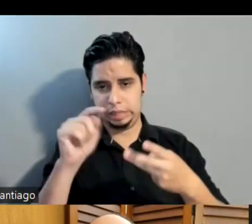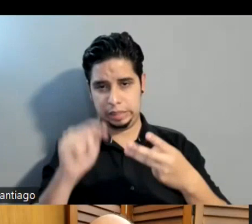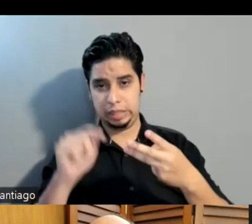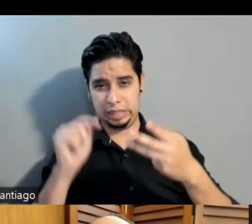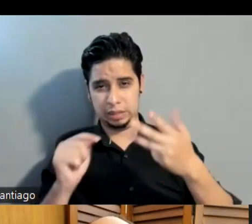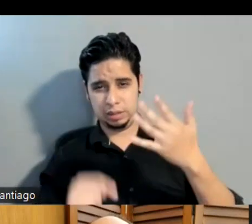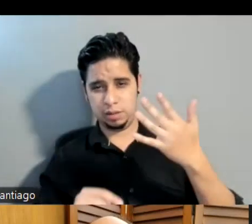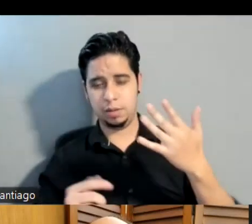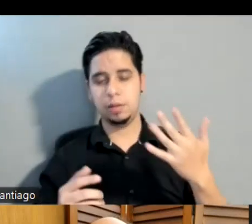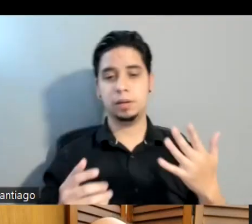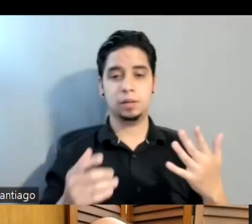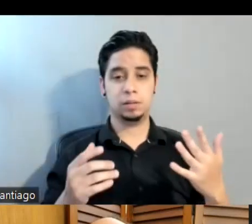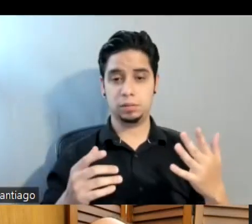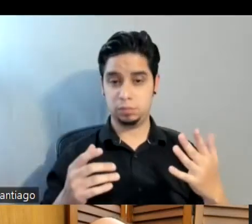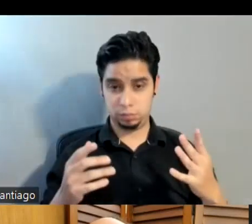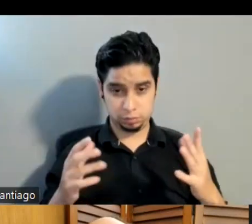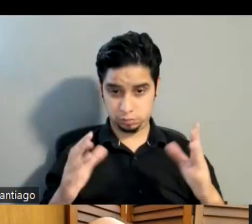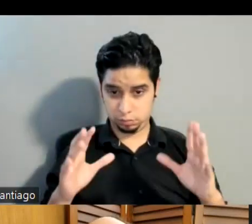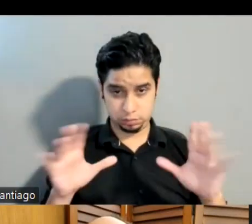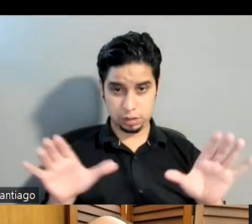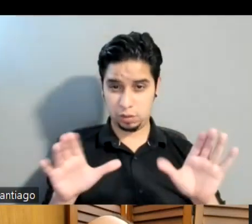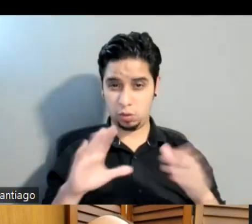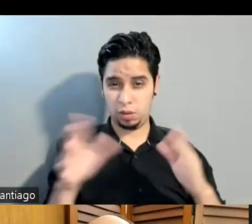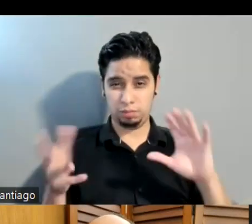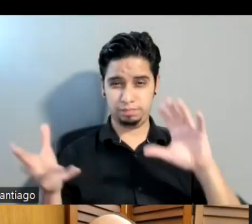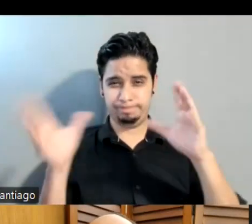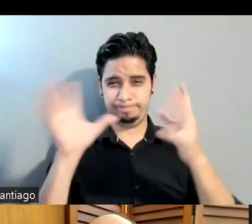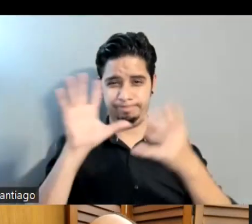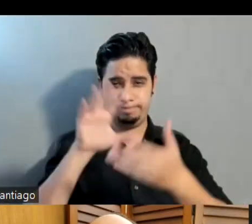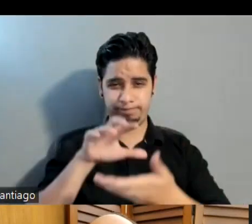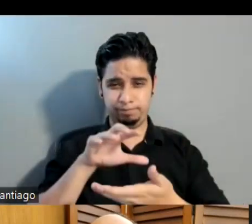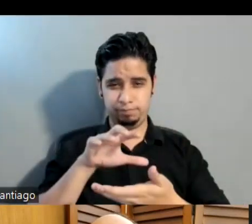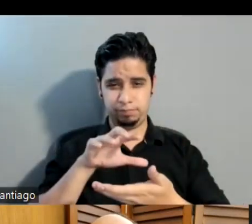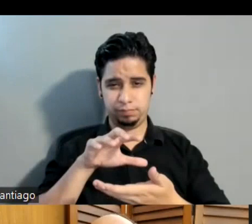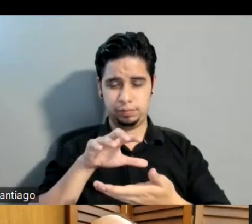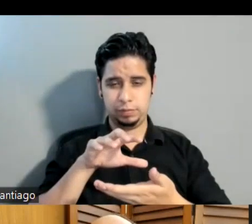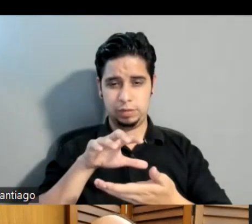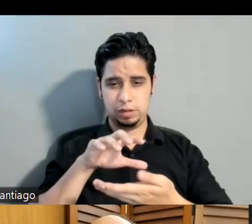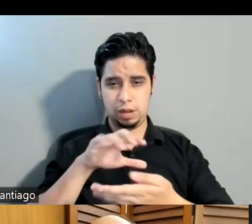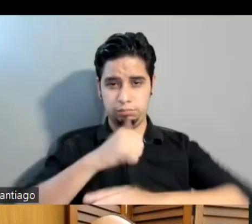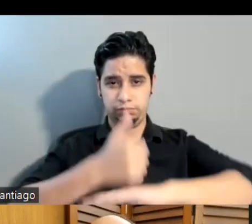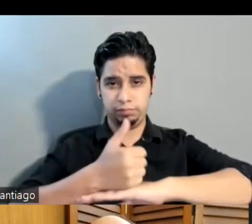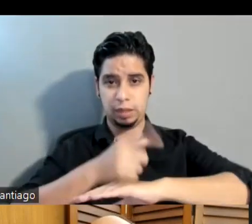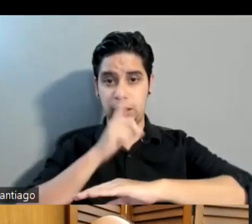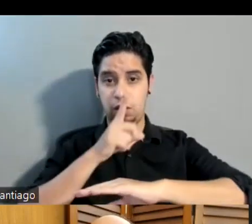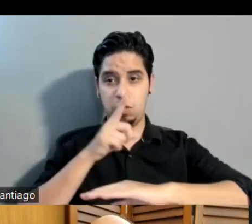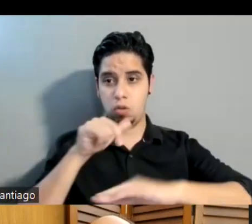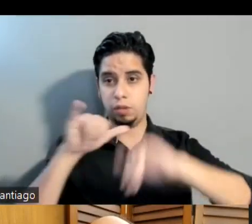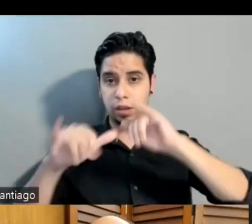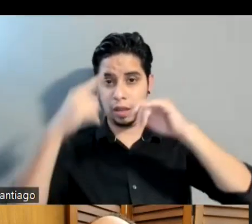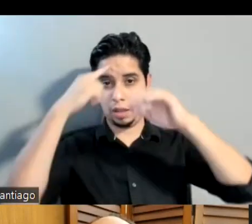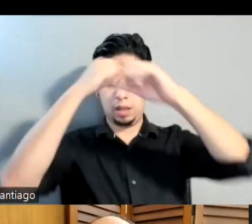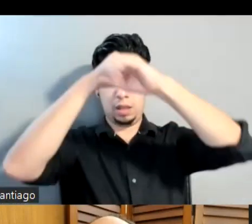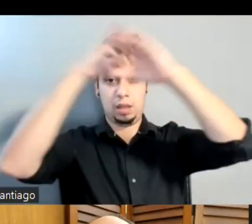porque tal cosa es, y entonces hace toda esa transformación y la transporta a la realidad. No se queda en el intelecto de